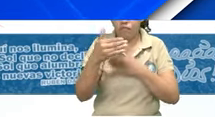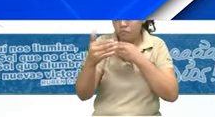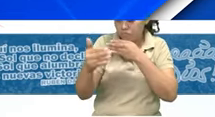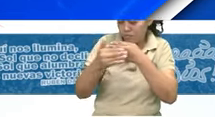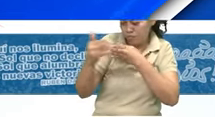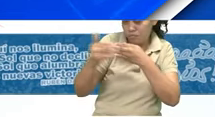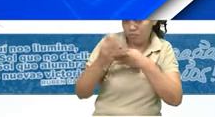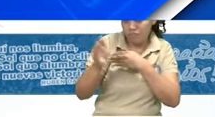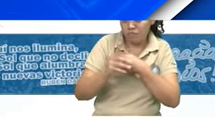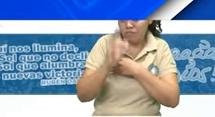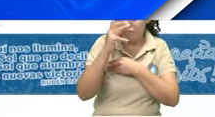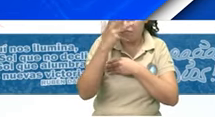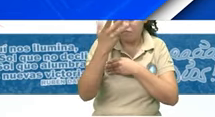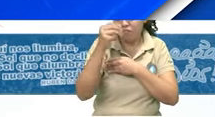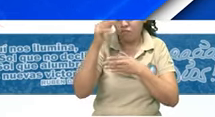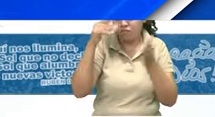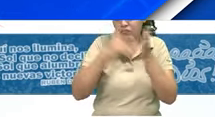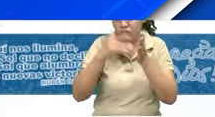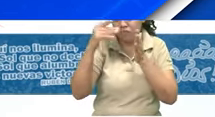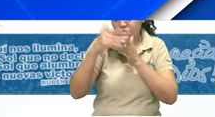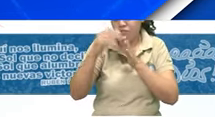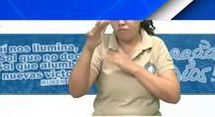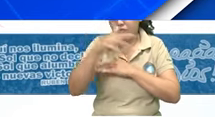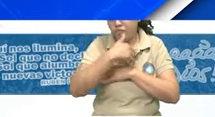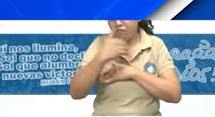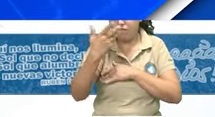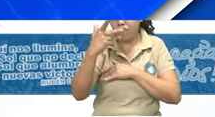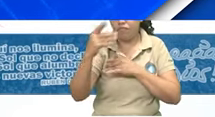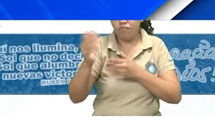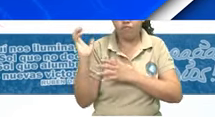acercándonos rápidamente a los 9 millones de quintales.